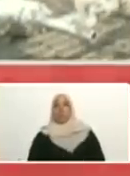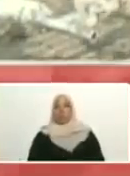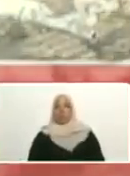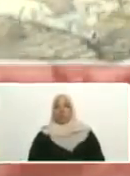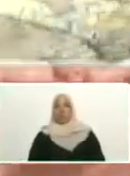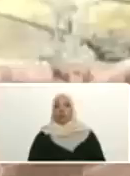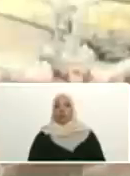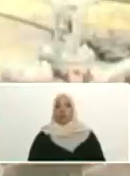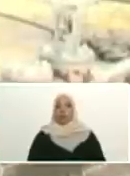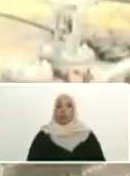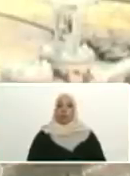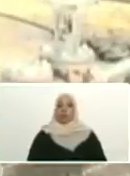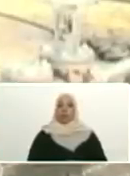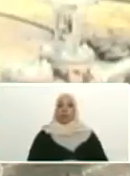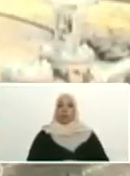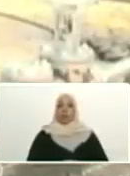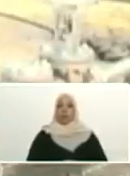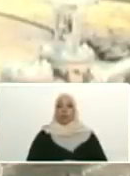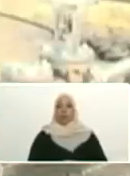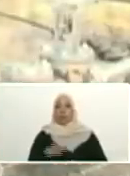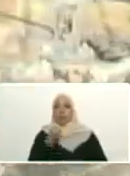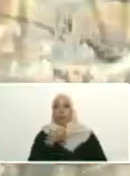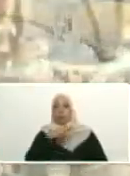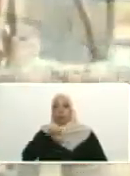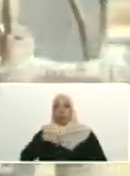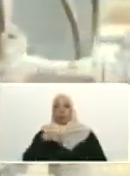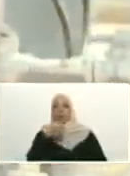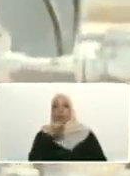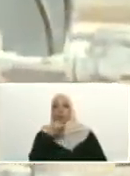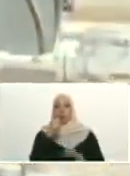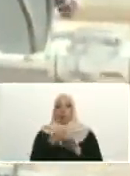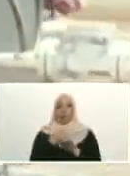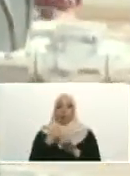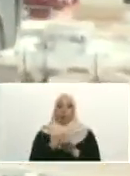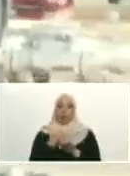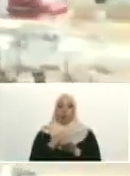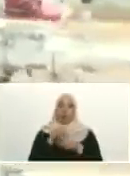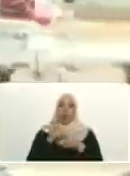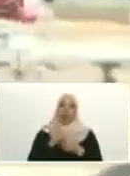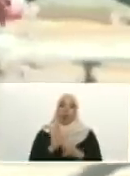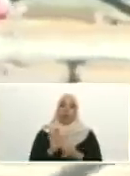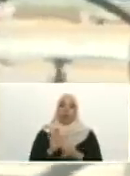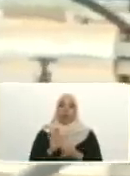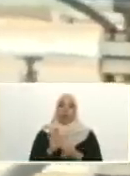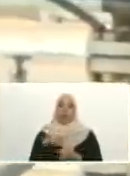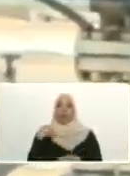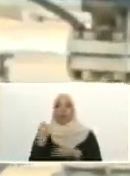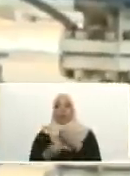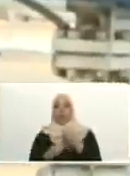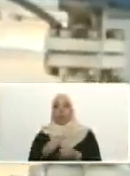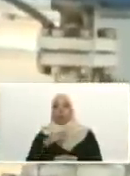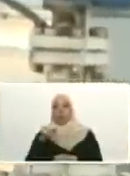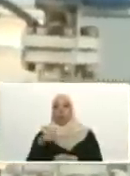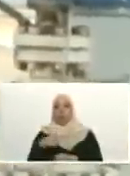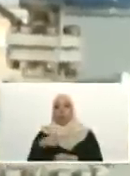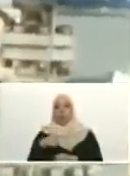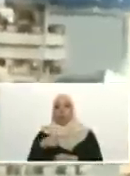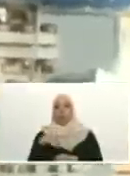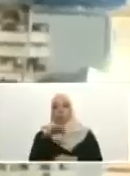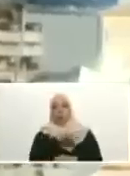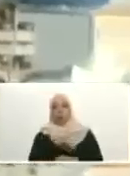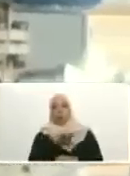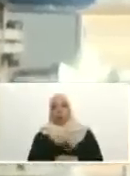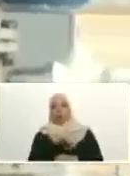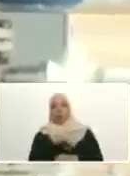Carla? Ok, ¿ah? Señor presidente, bueno. Fidel y Carla nos tienen por aquí. Carla. Una muestra. ¿Sí? ¿Qué vamos a ver por aquí? Sí, señor presidente.